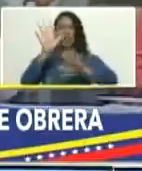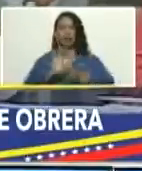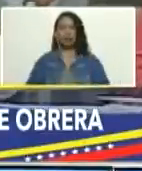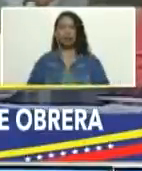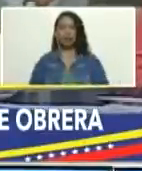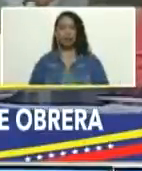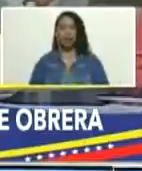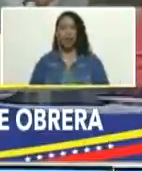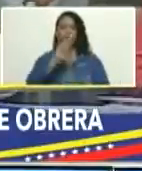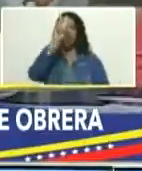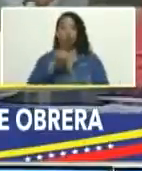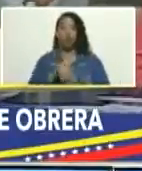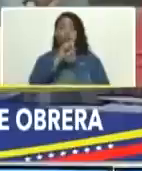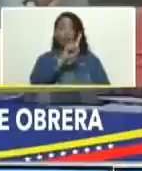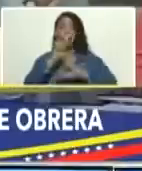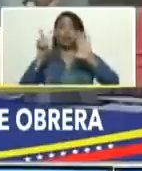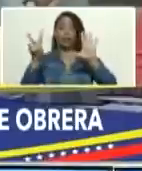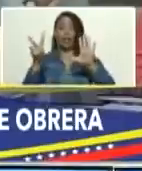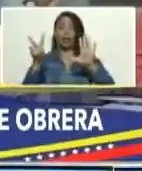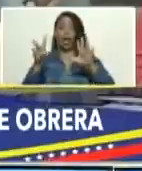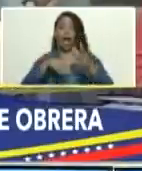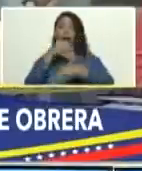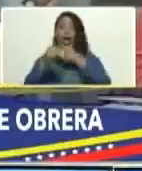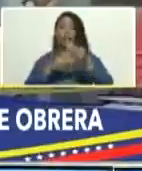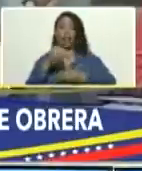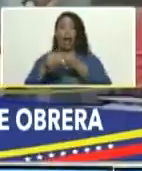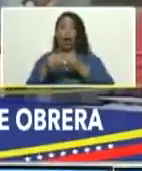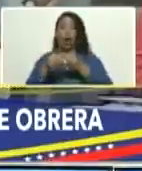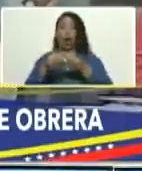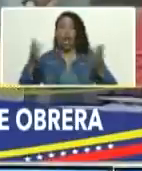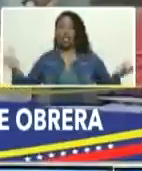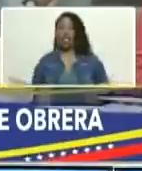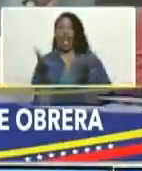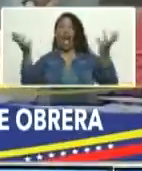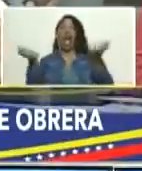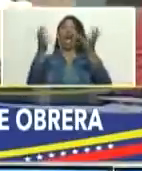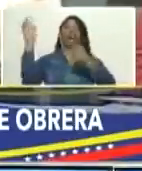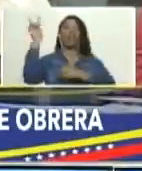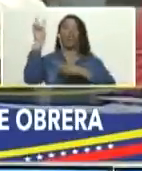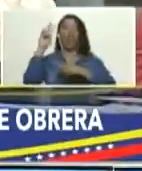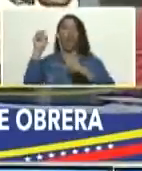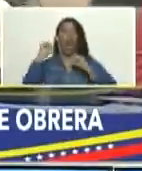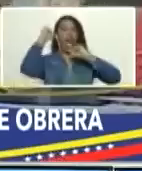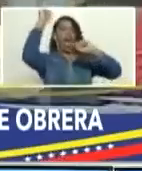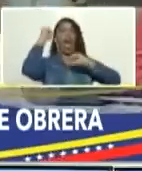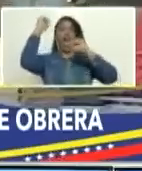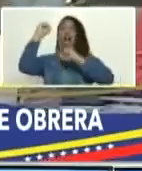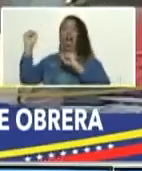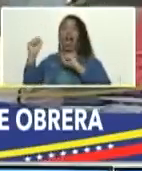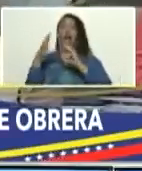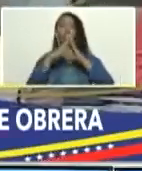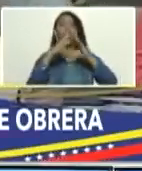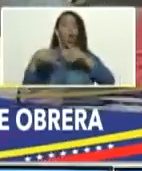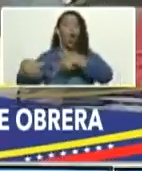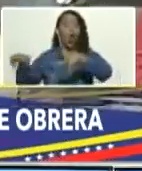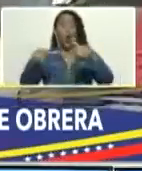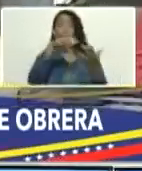Y en el 2017 se lanzaron a incendiar Venezuela por los cuatro costados con las